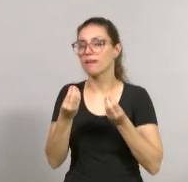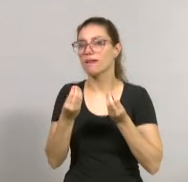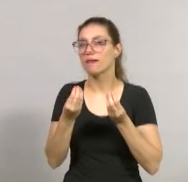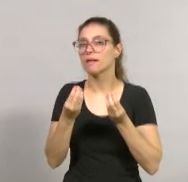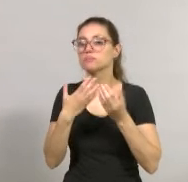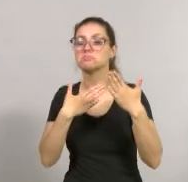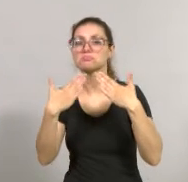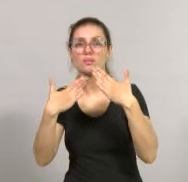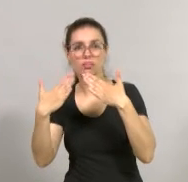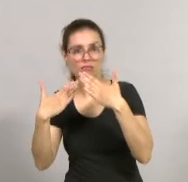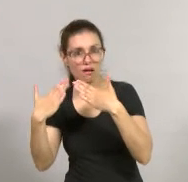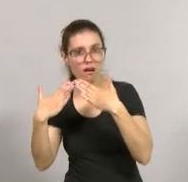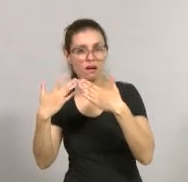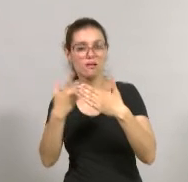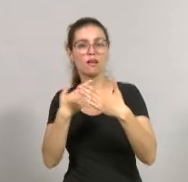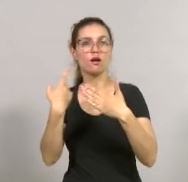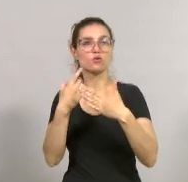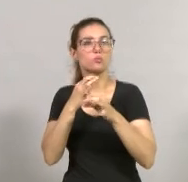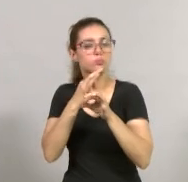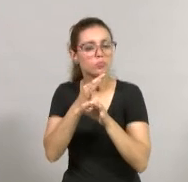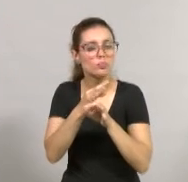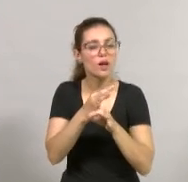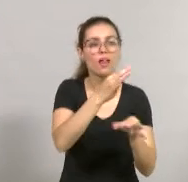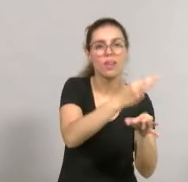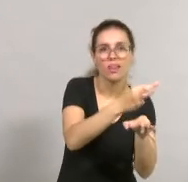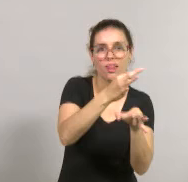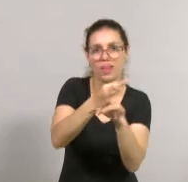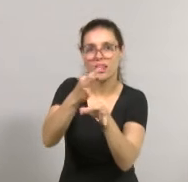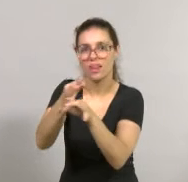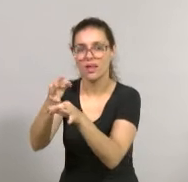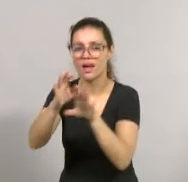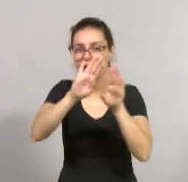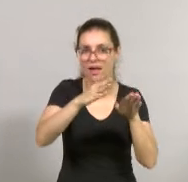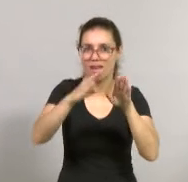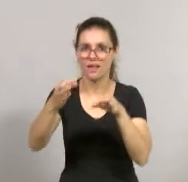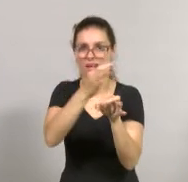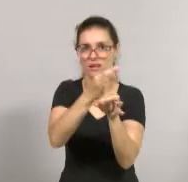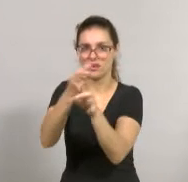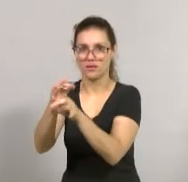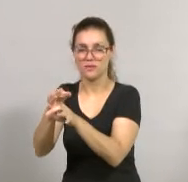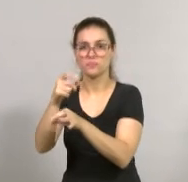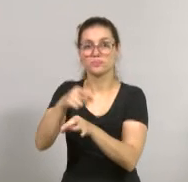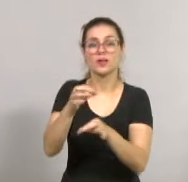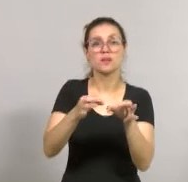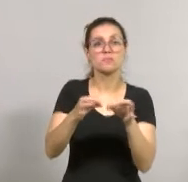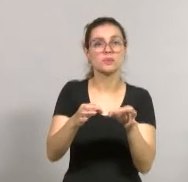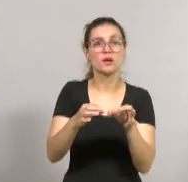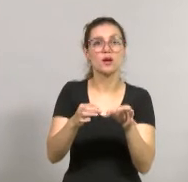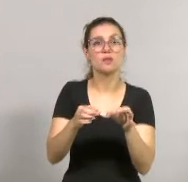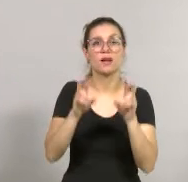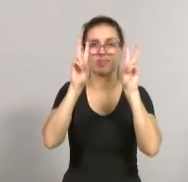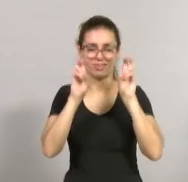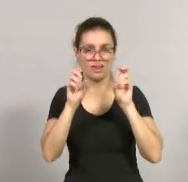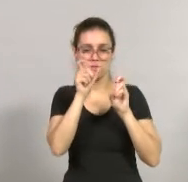que estuvimos dando en los colegios. Nosotros le llamamos, bueno, a este programa Los Científicos Van a la Escuela, que en